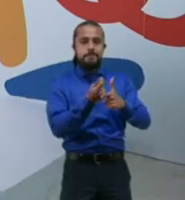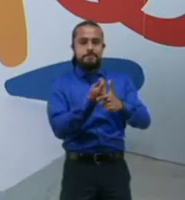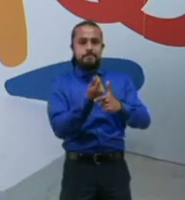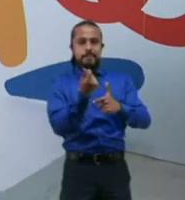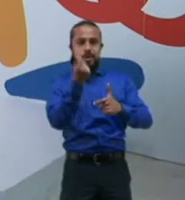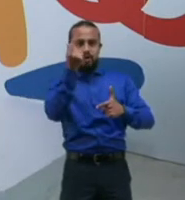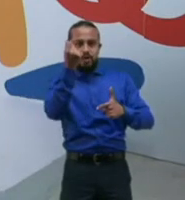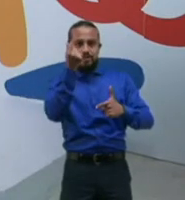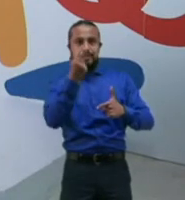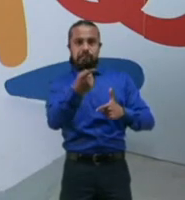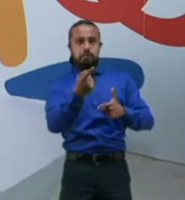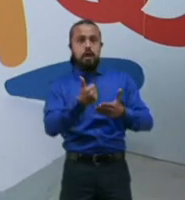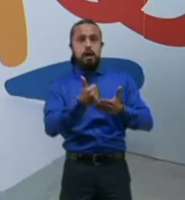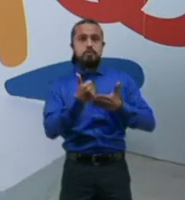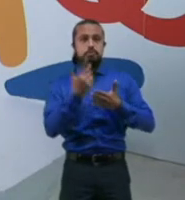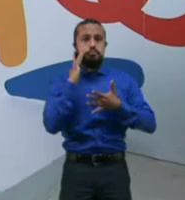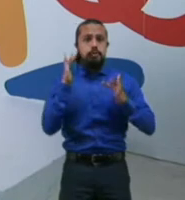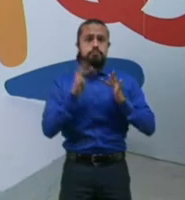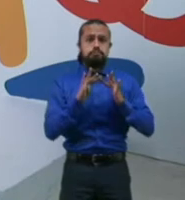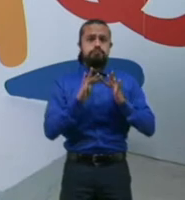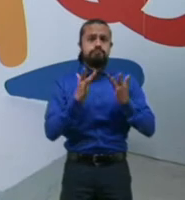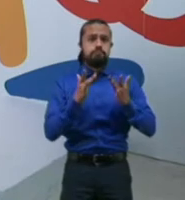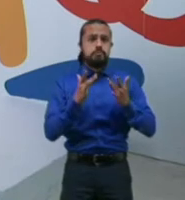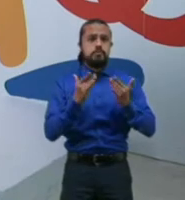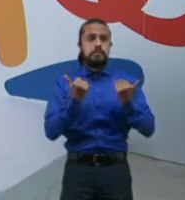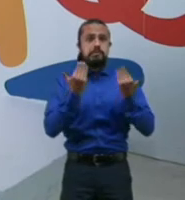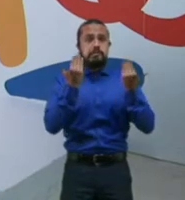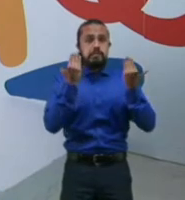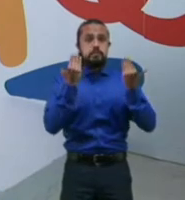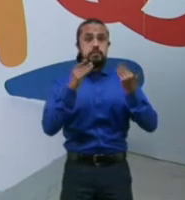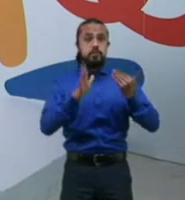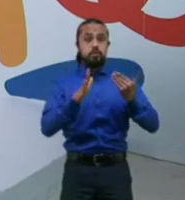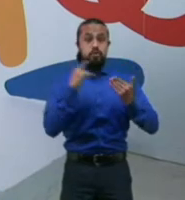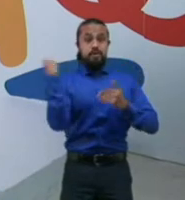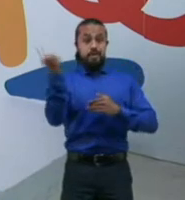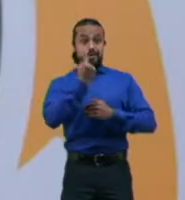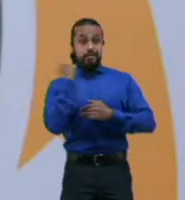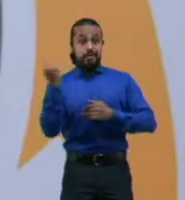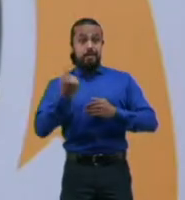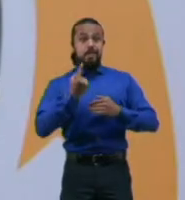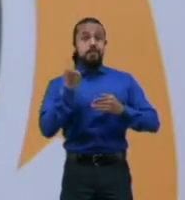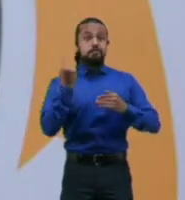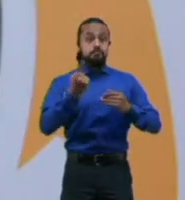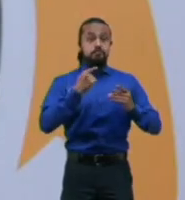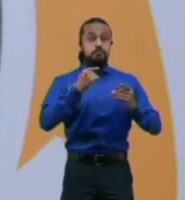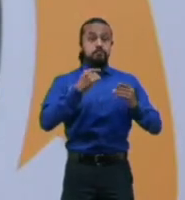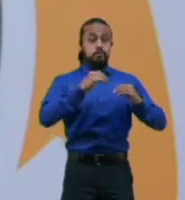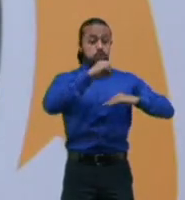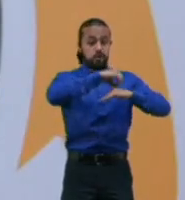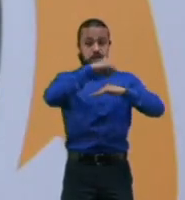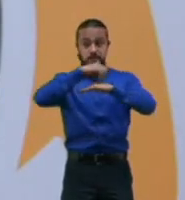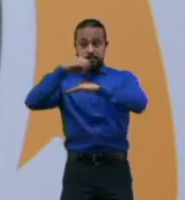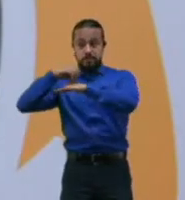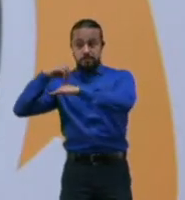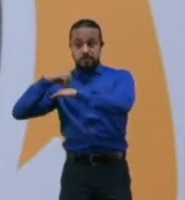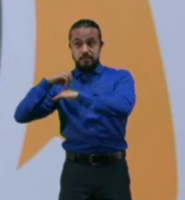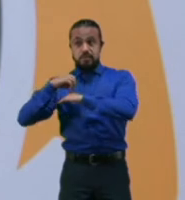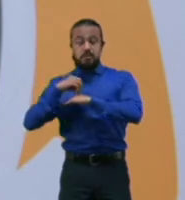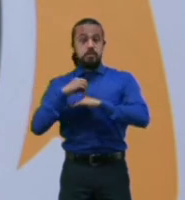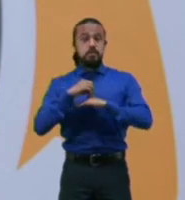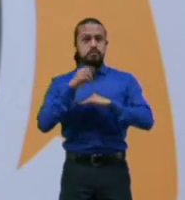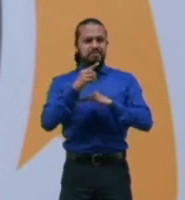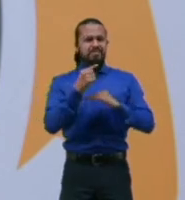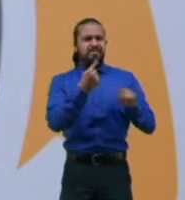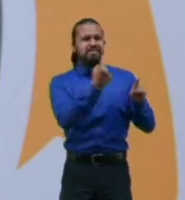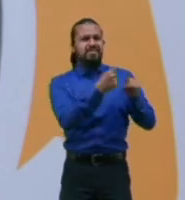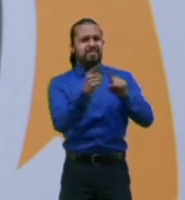empresarial y fortalecer los mecanismos de financiamiento en colombia y de verdad para nosotros para este